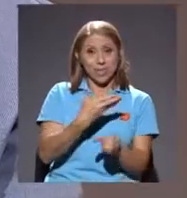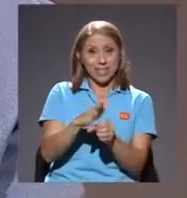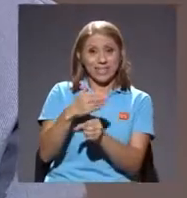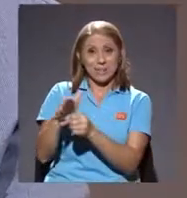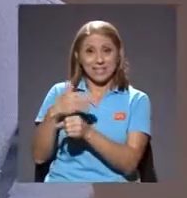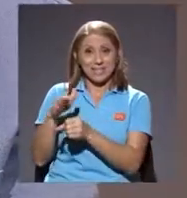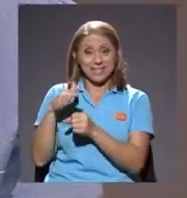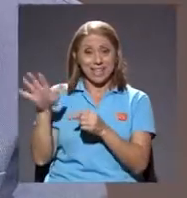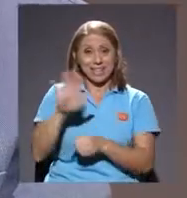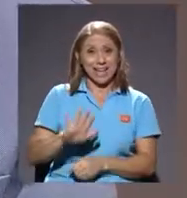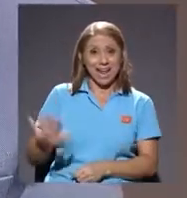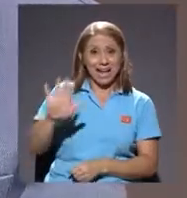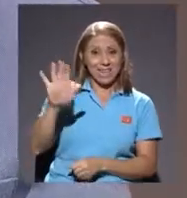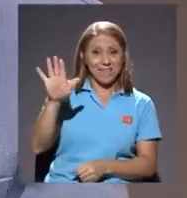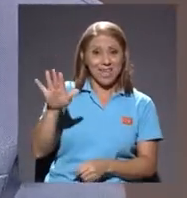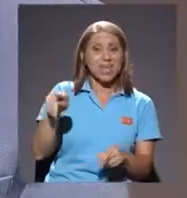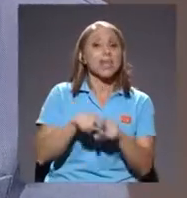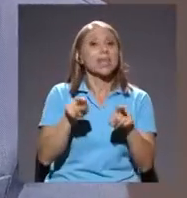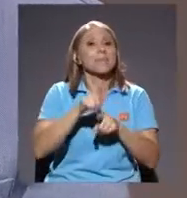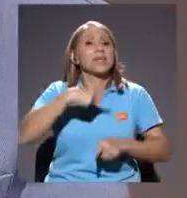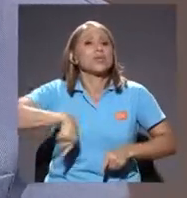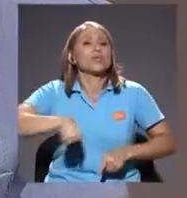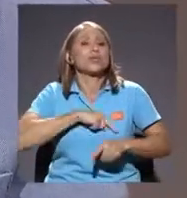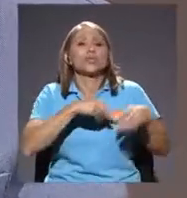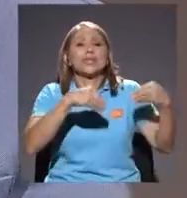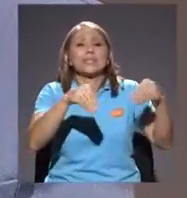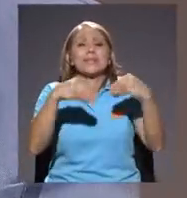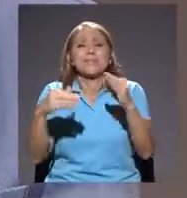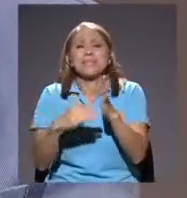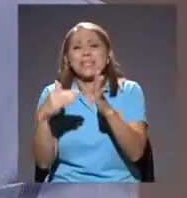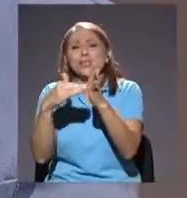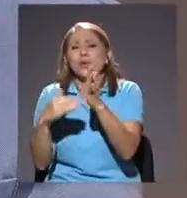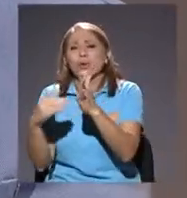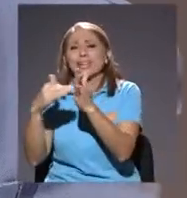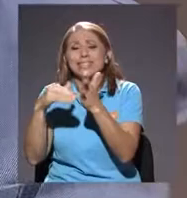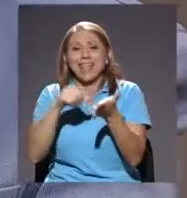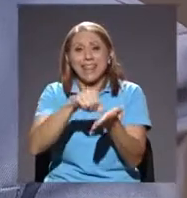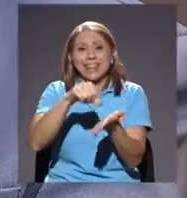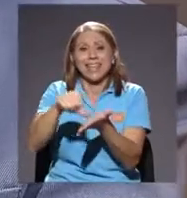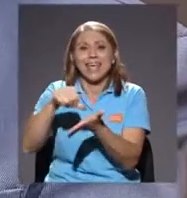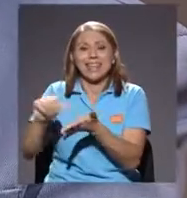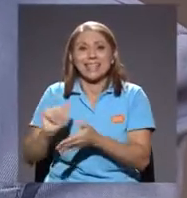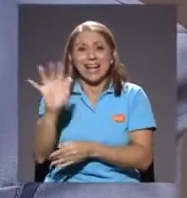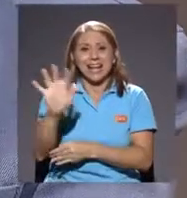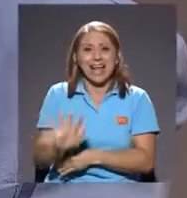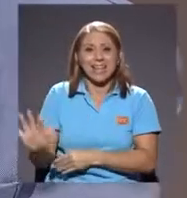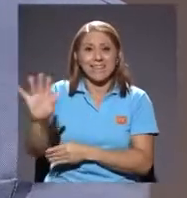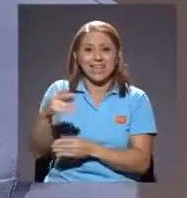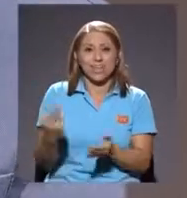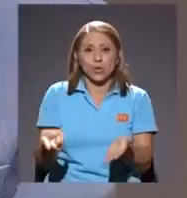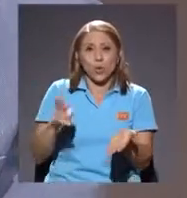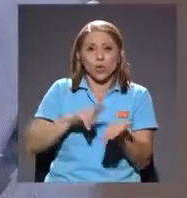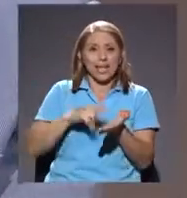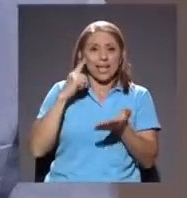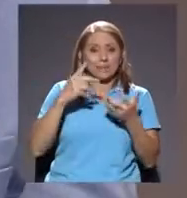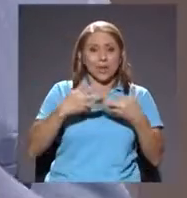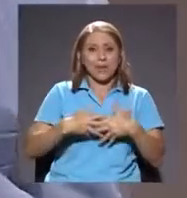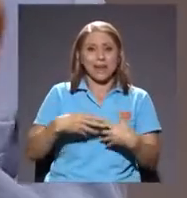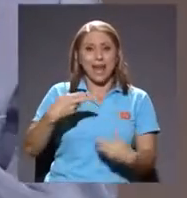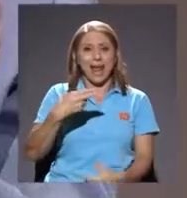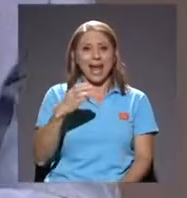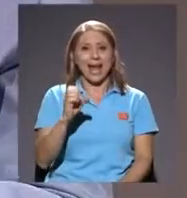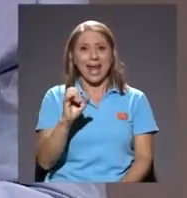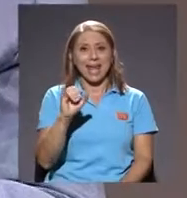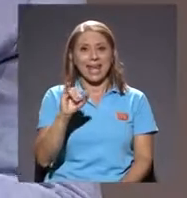etiquetas pero millones de etiquetas al caribe que son contratadas por heineken así que ahí